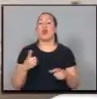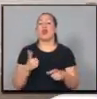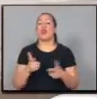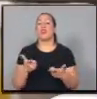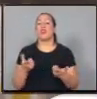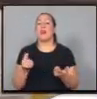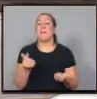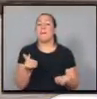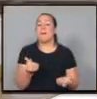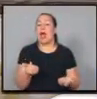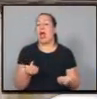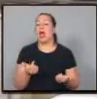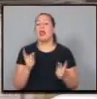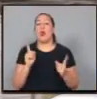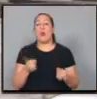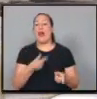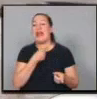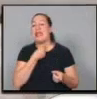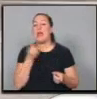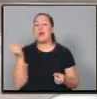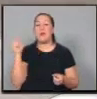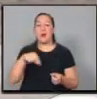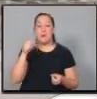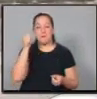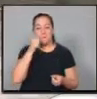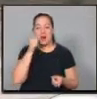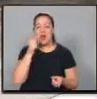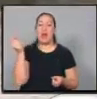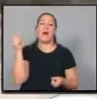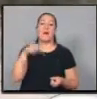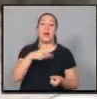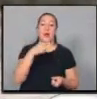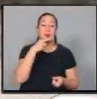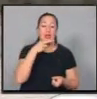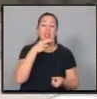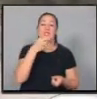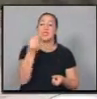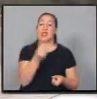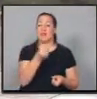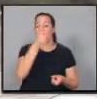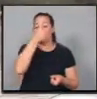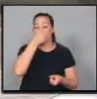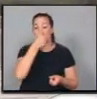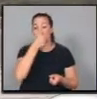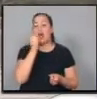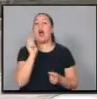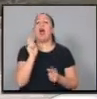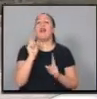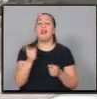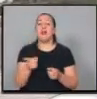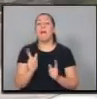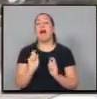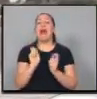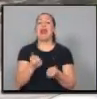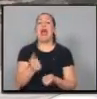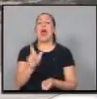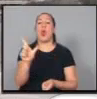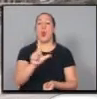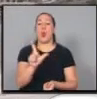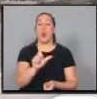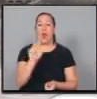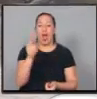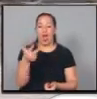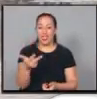demasiado dinero y aún así quieren visitarla feliz. Se vienen el viernes, pasan el sábado, el domingo y les regalan el lunes.